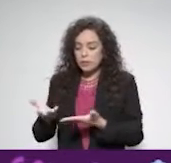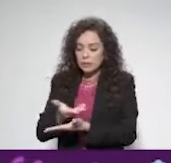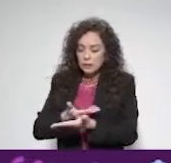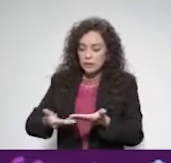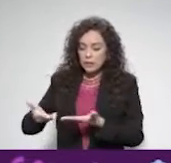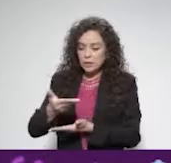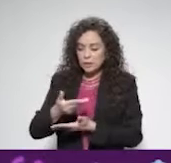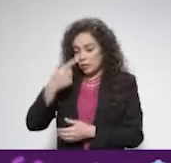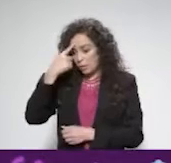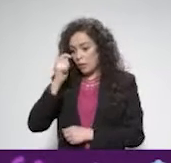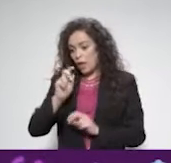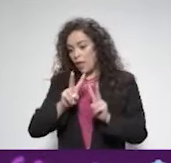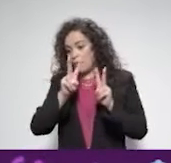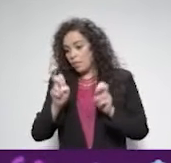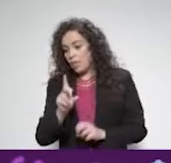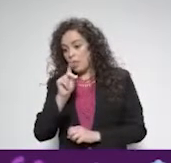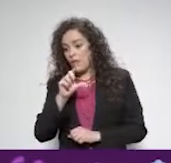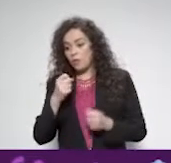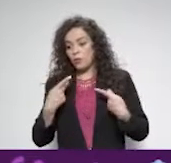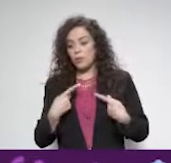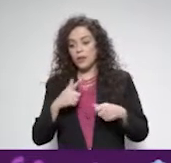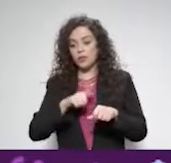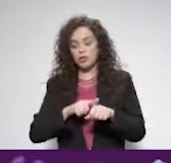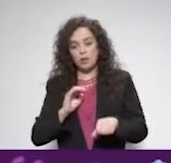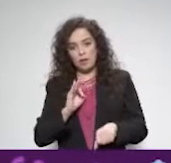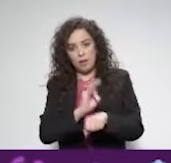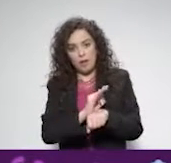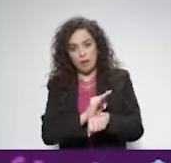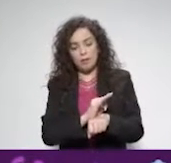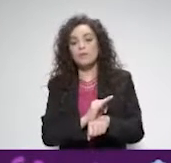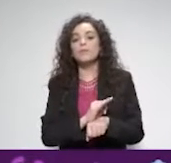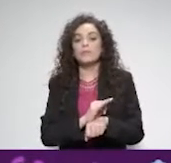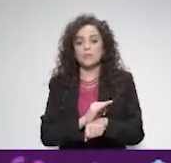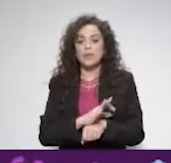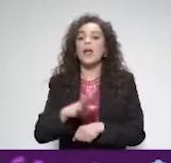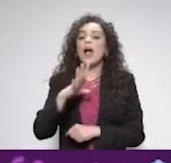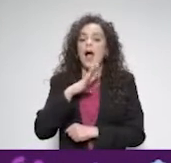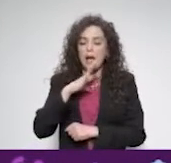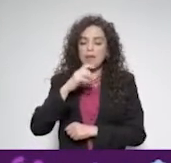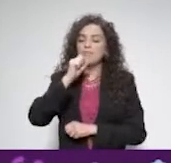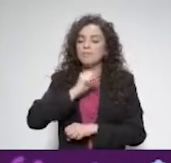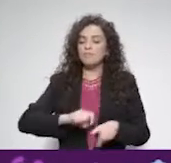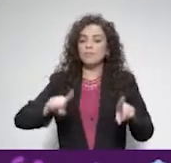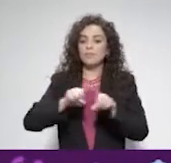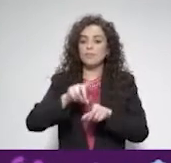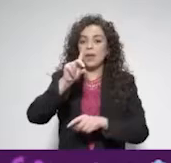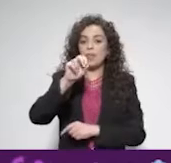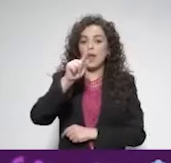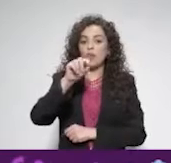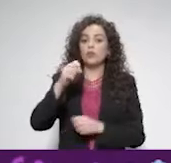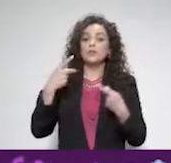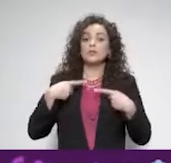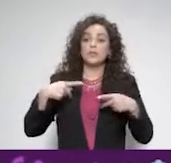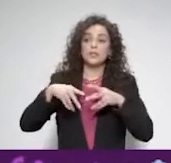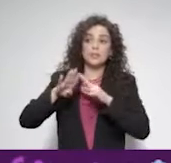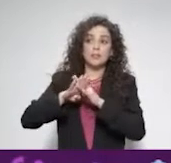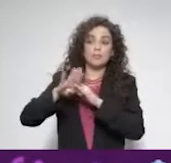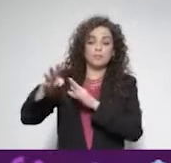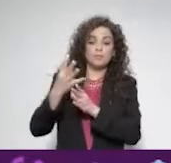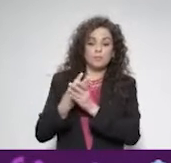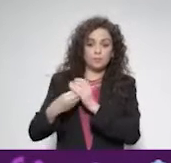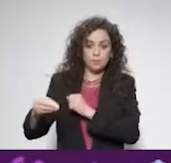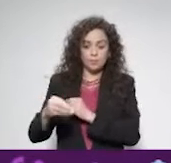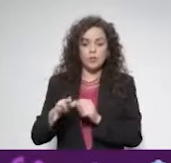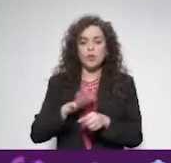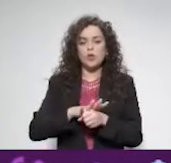se encuentran involucrados precisamente datos de migrantes. Como cuáles el Instituto Nacional